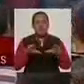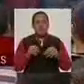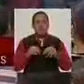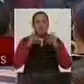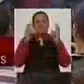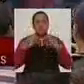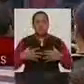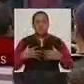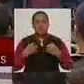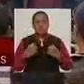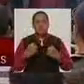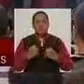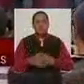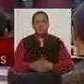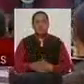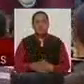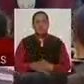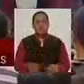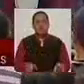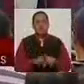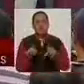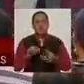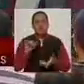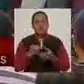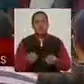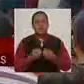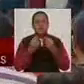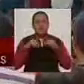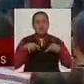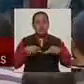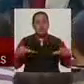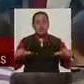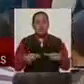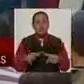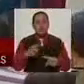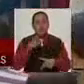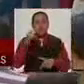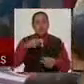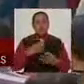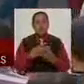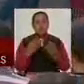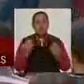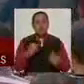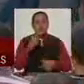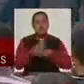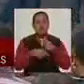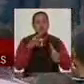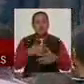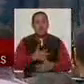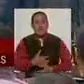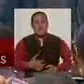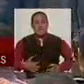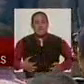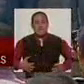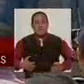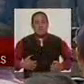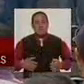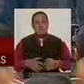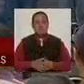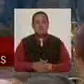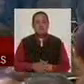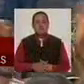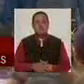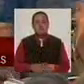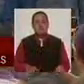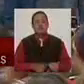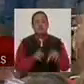salud, debido a que en esta zona existen índices muy altos de desnutrición. Y